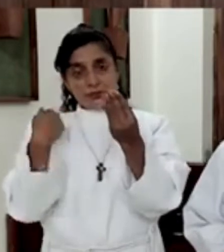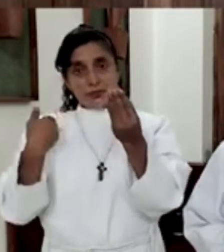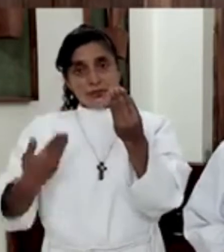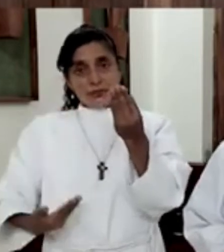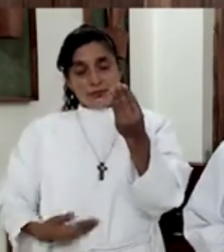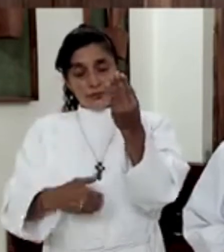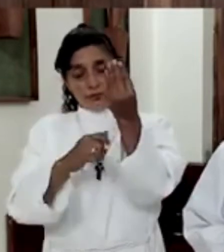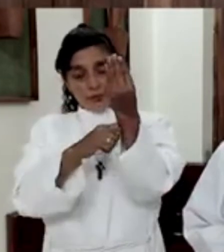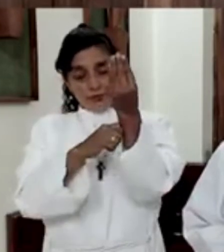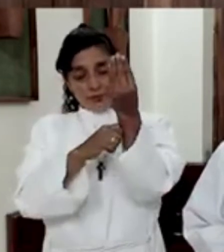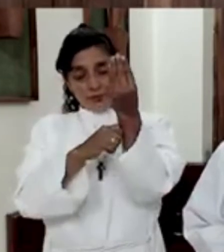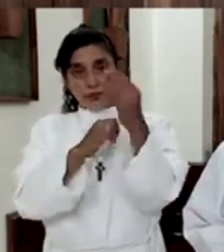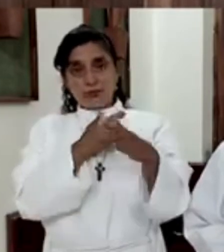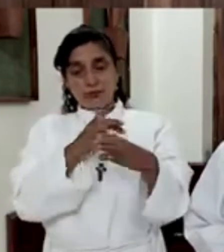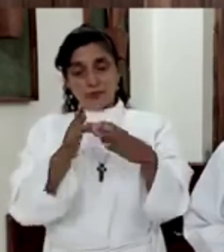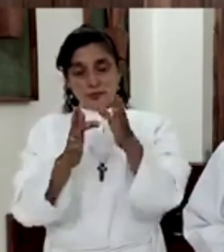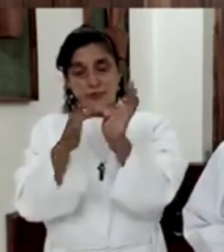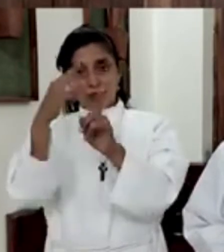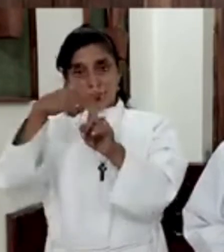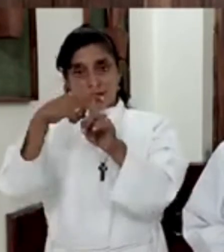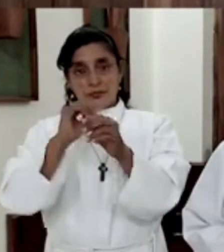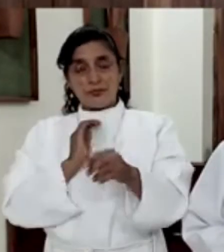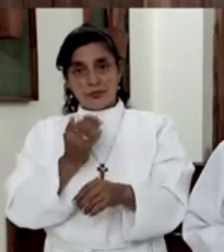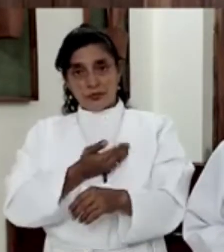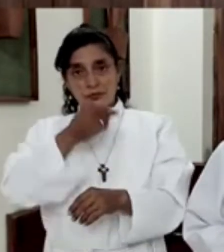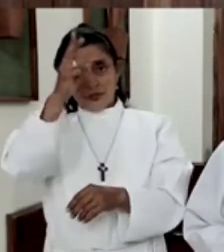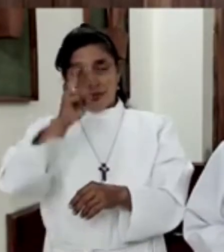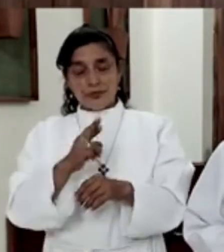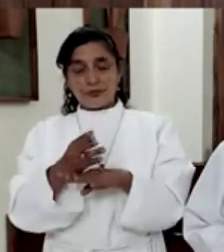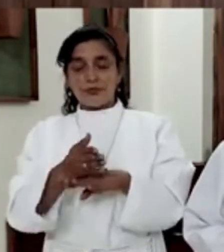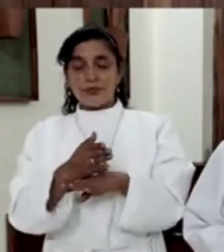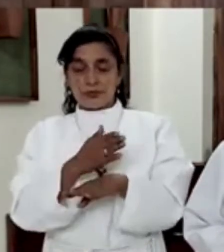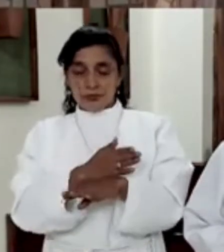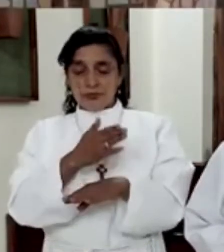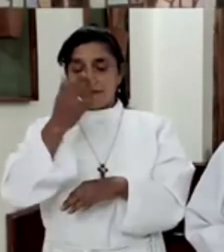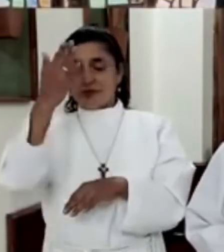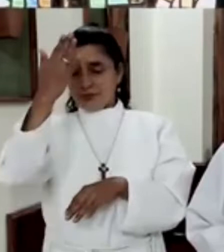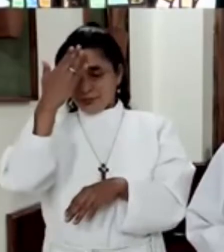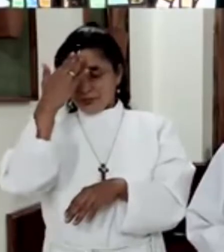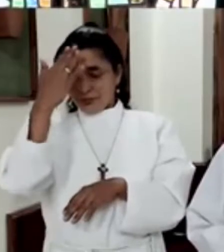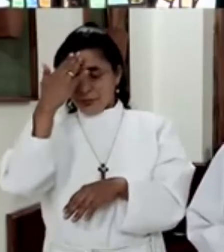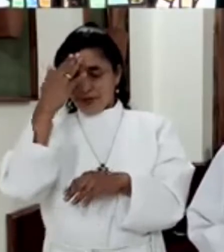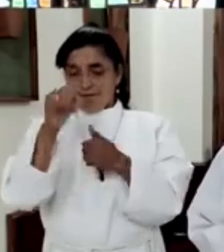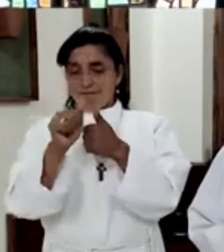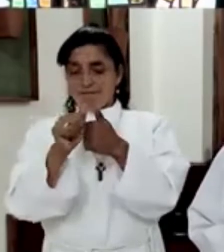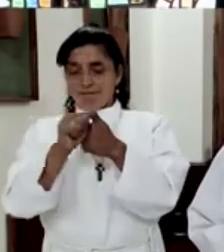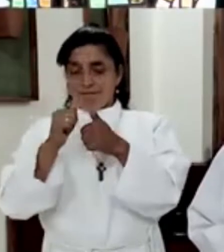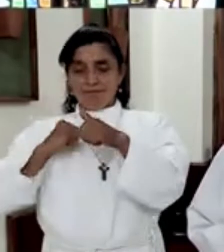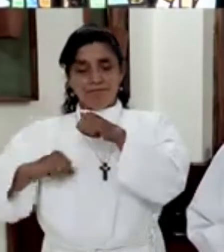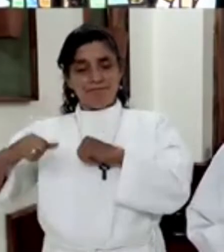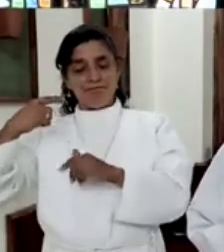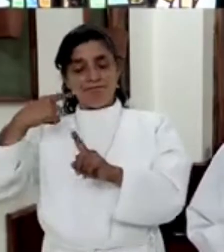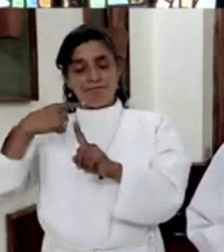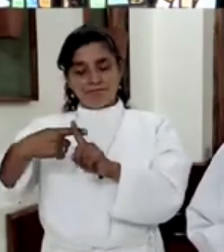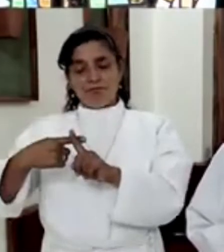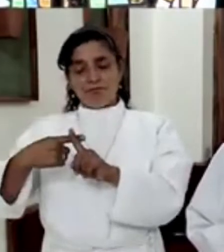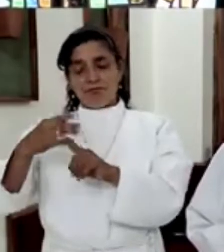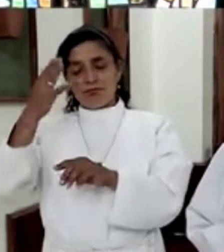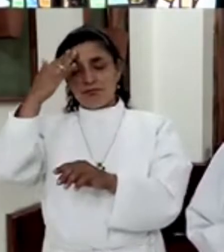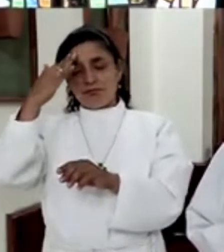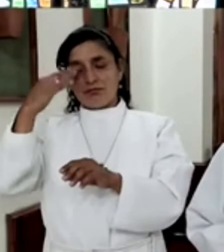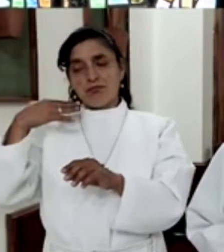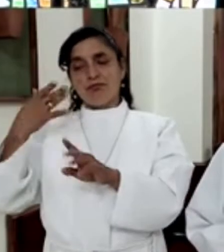cuerpo y la sangre de Jesucristo, nuestro Señor, el cual cuando iba a ser entregado a su